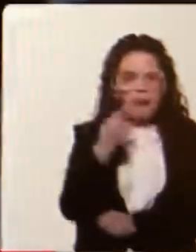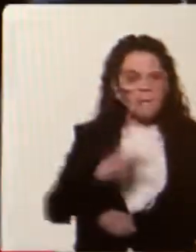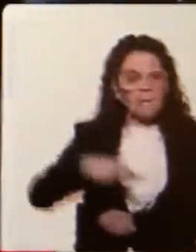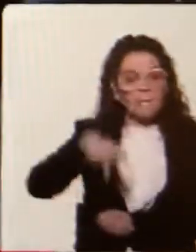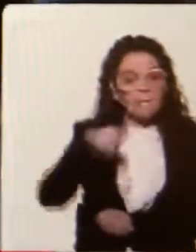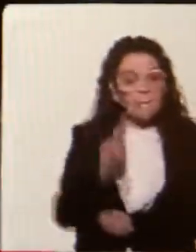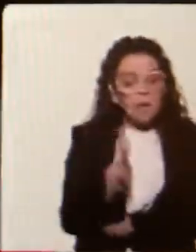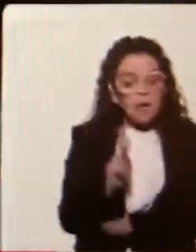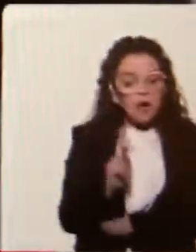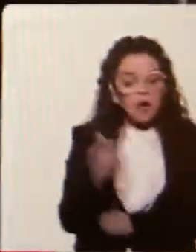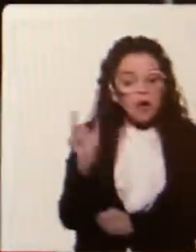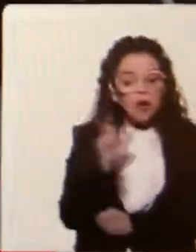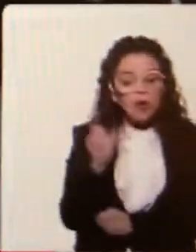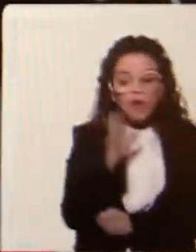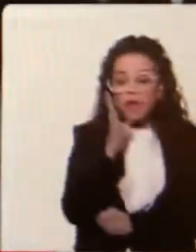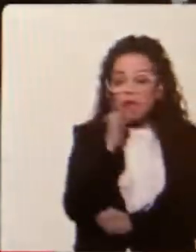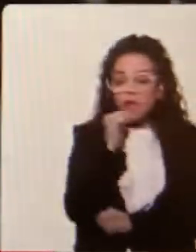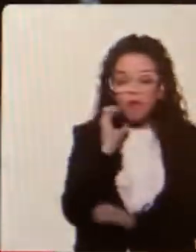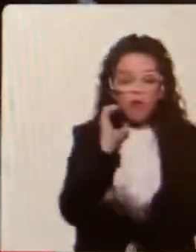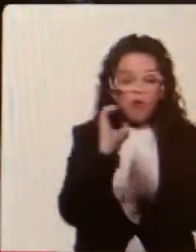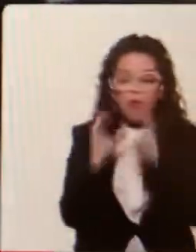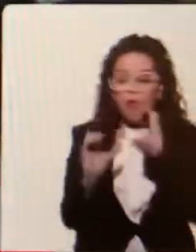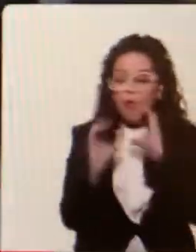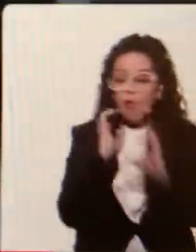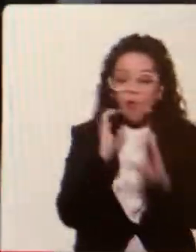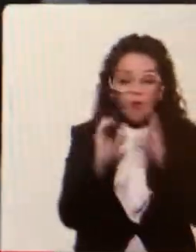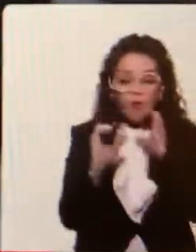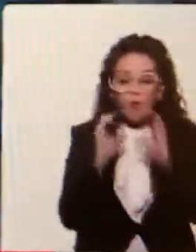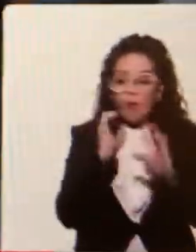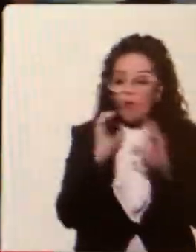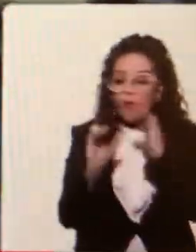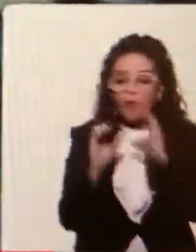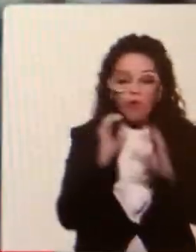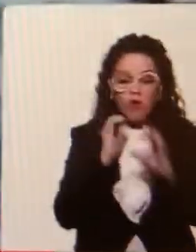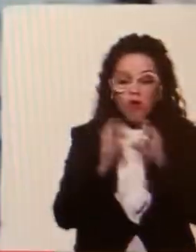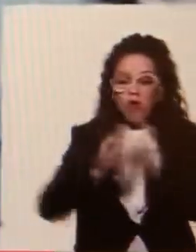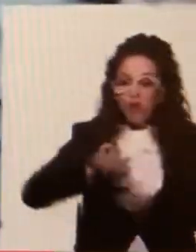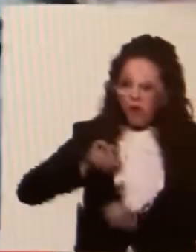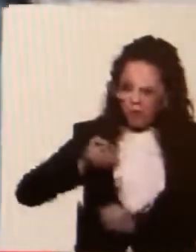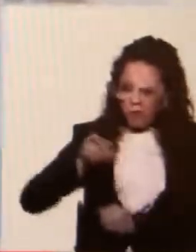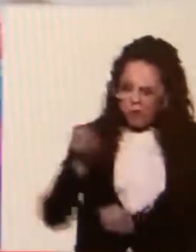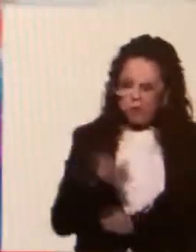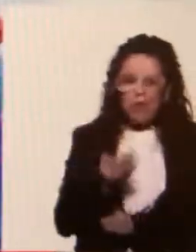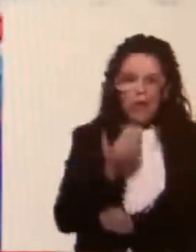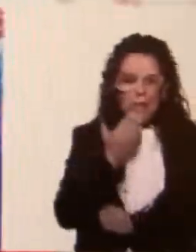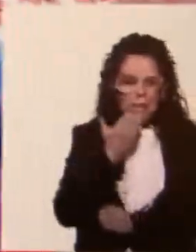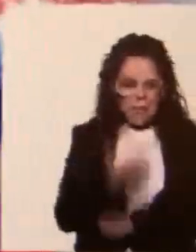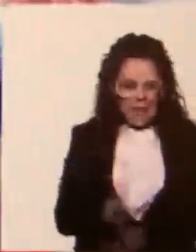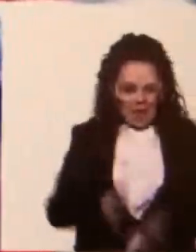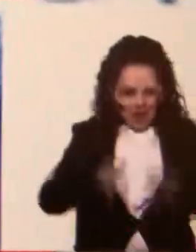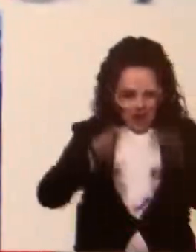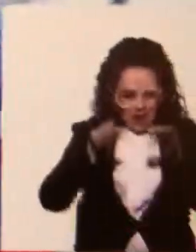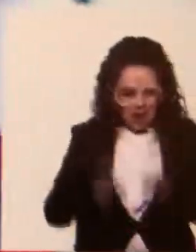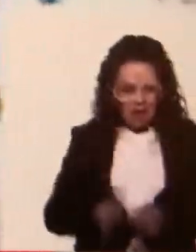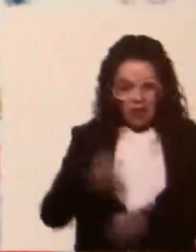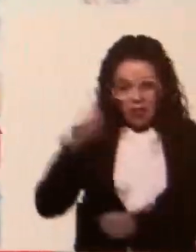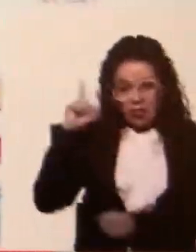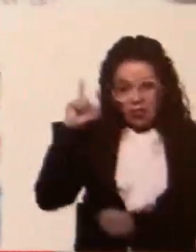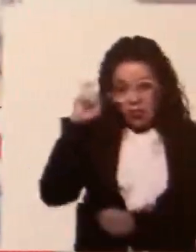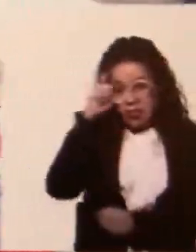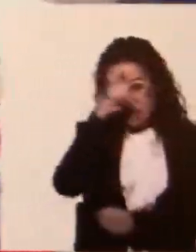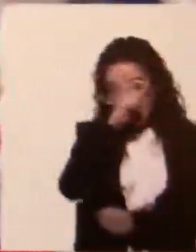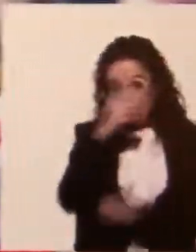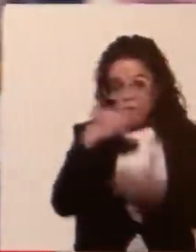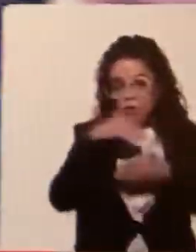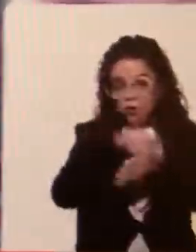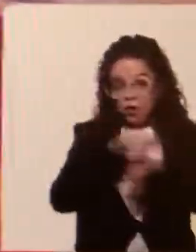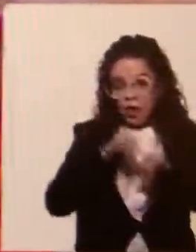no creo porque repito el presidente es nuestro presidente pero el presidente no tiene el control no tiene